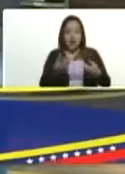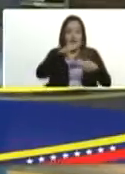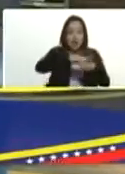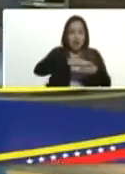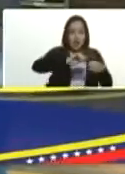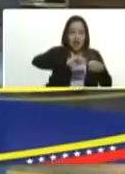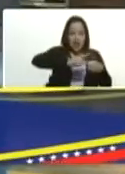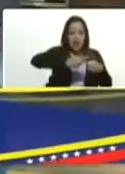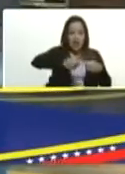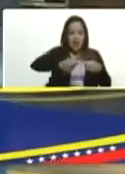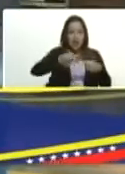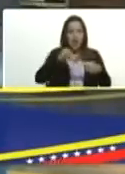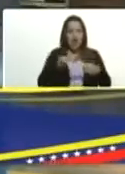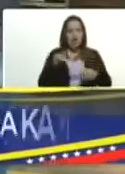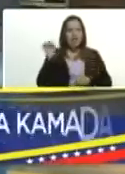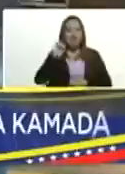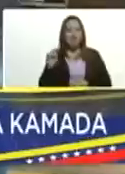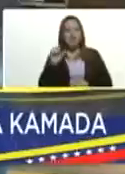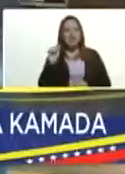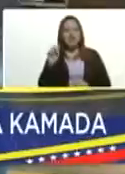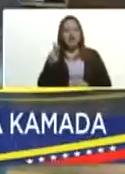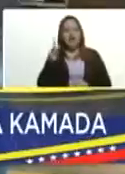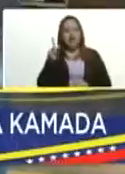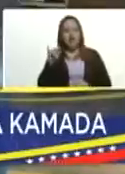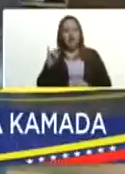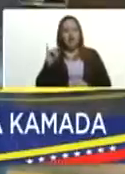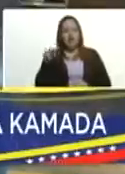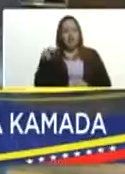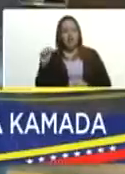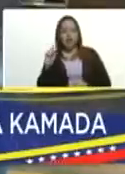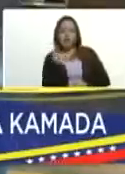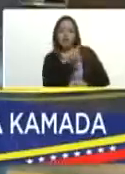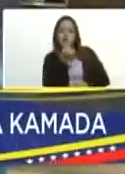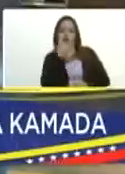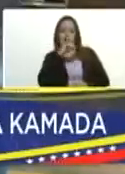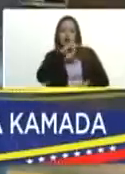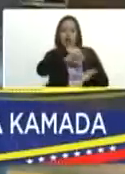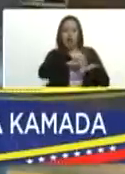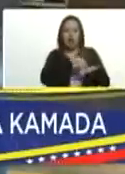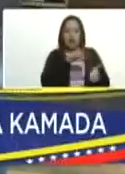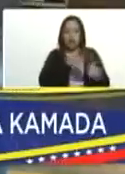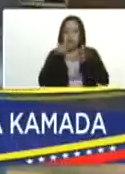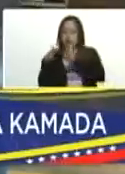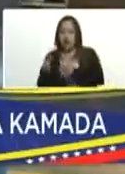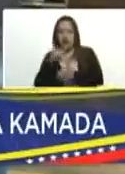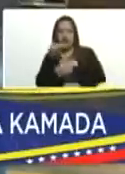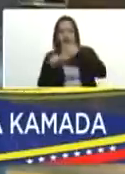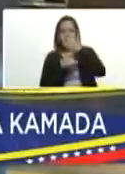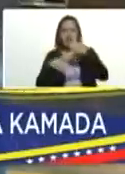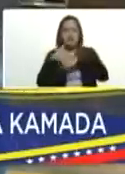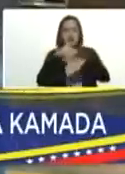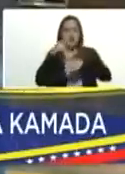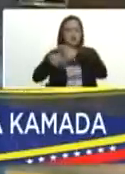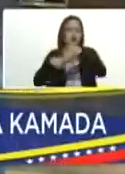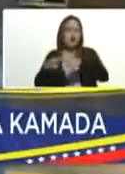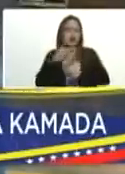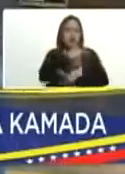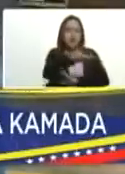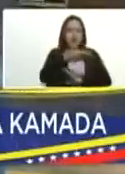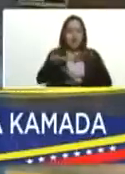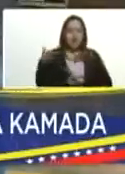de sardina, la única en el estado Carabobo. Y Prisángel Pérez, nuestra viceministra de Procesamiento y